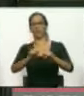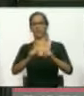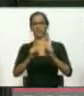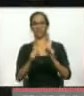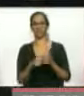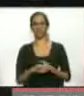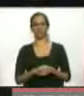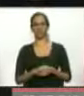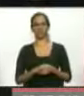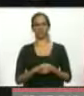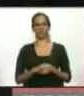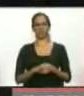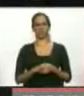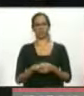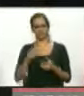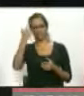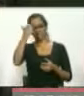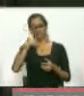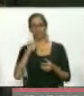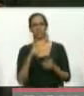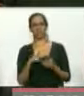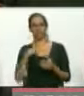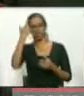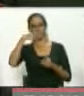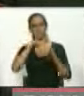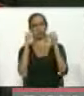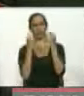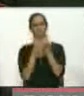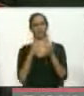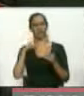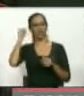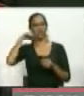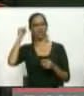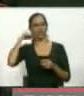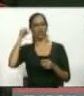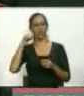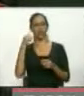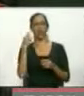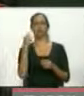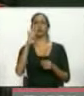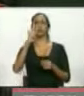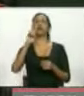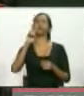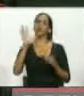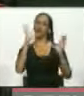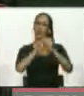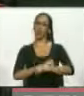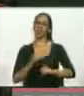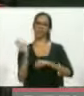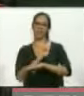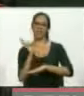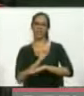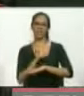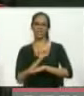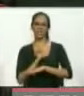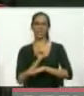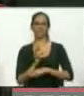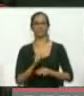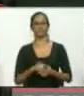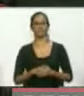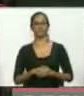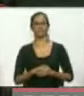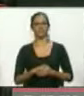pero para que sea 6 organizamos con el otro vídeos y 42 de la noche vamos rápidamente al